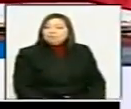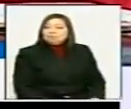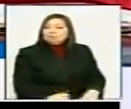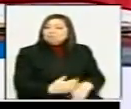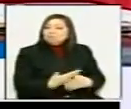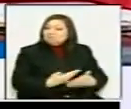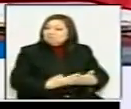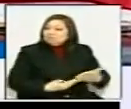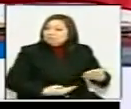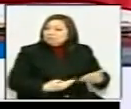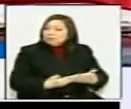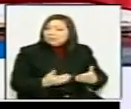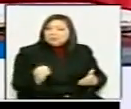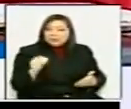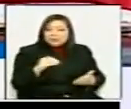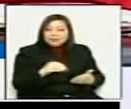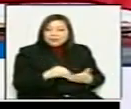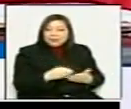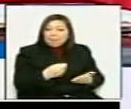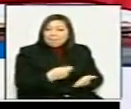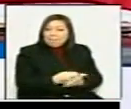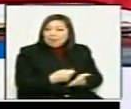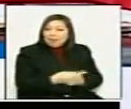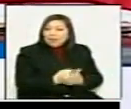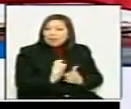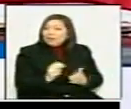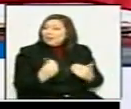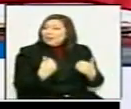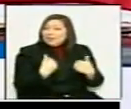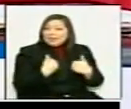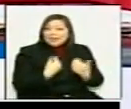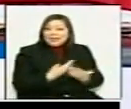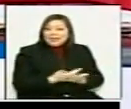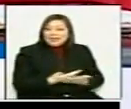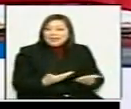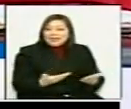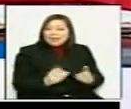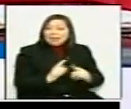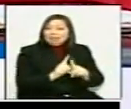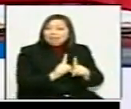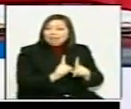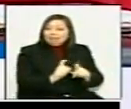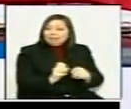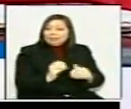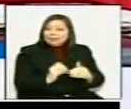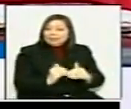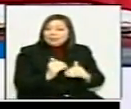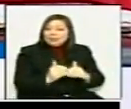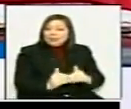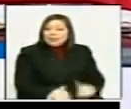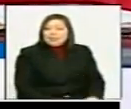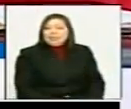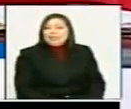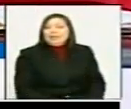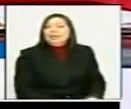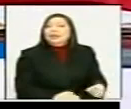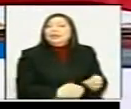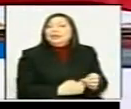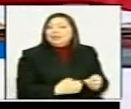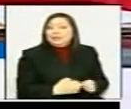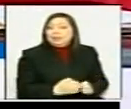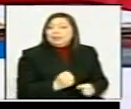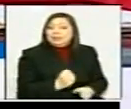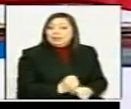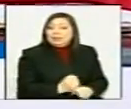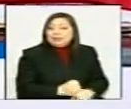facturas o propuestas de pago que no corresponden, eso ha sido cuestionado durante la etapa de